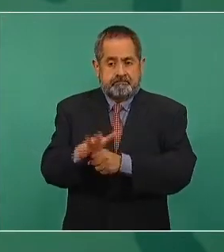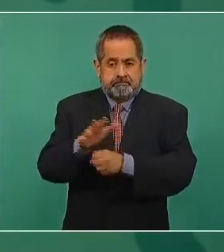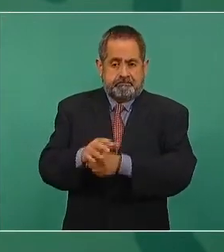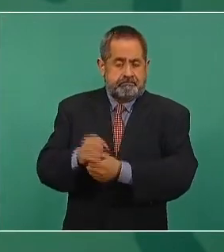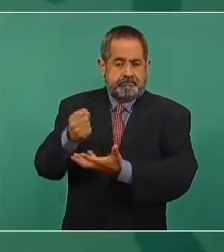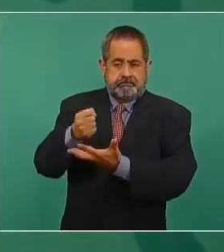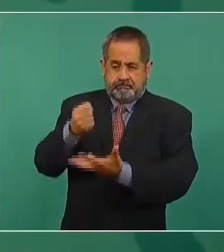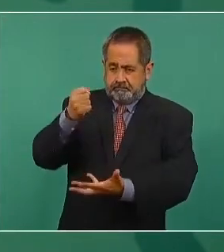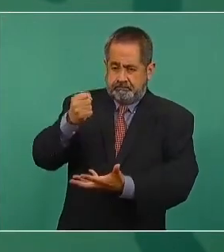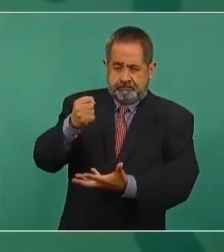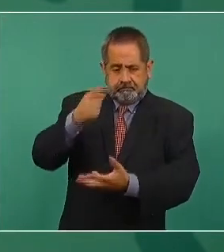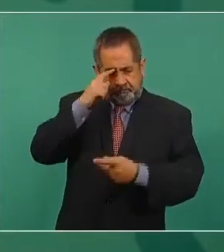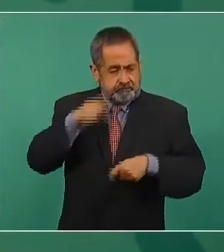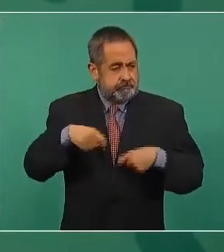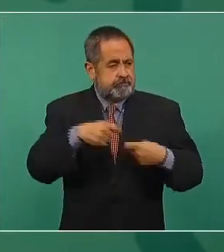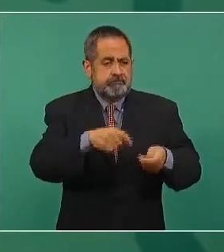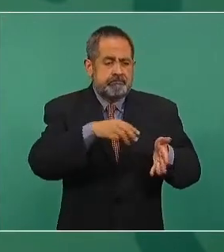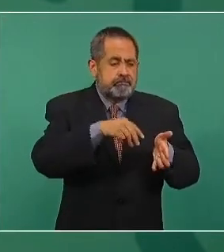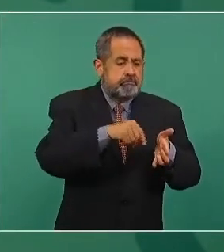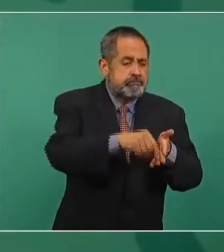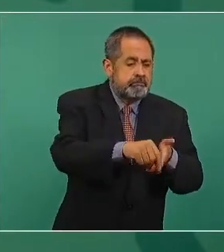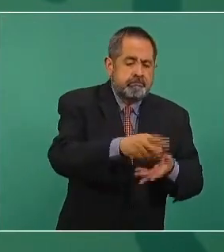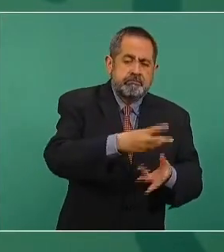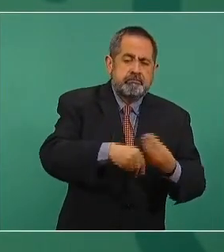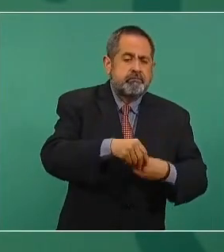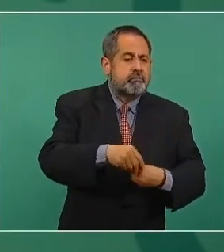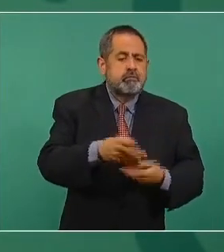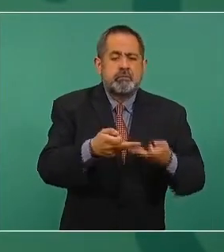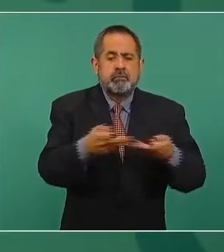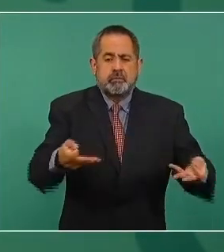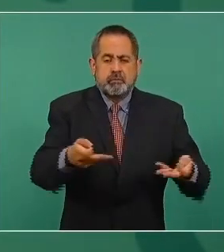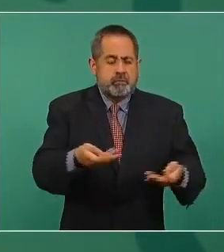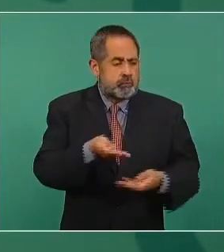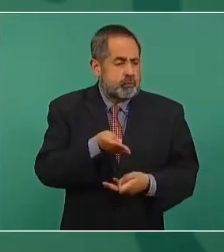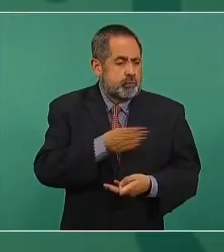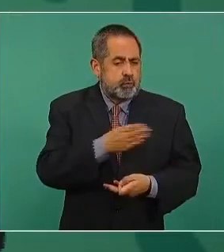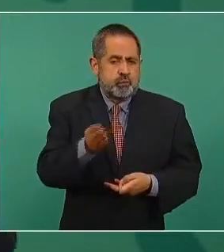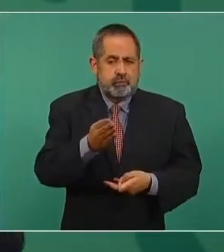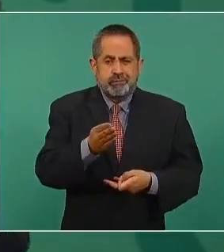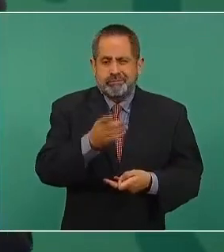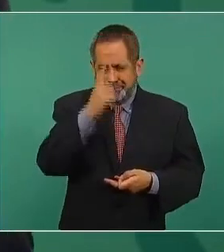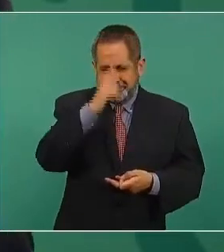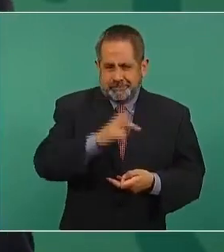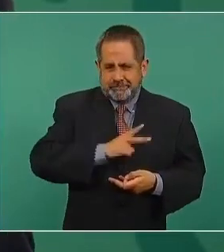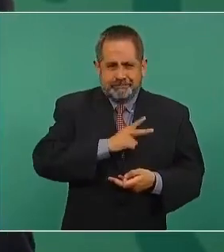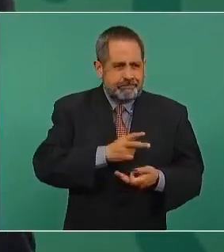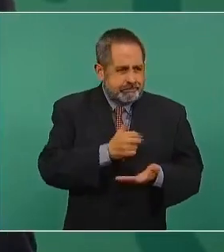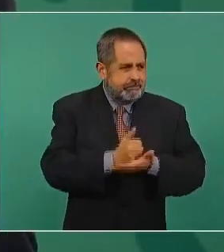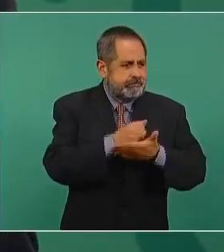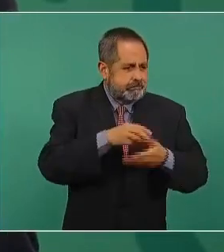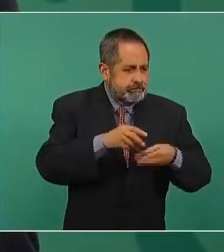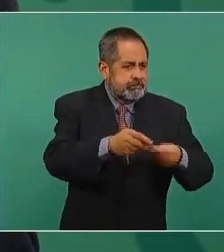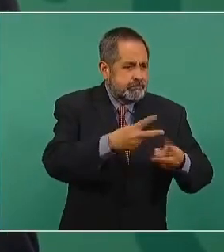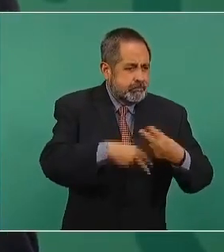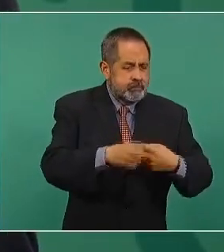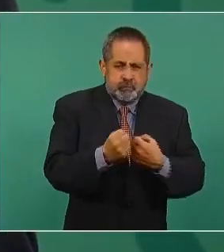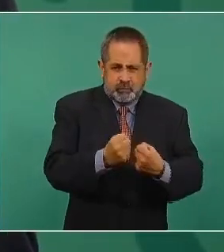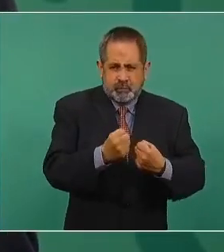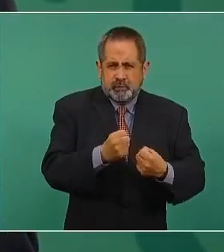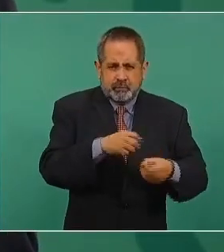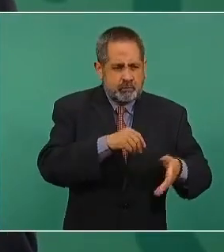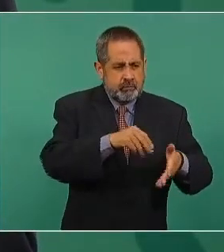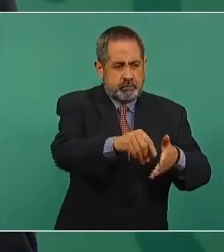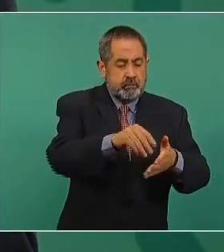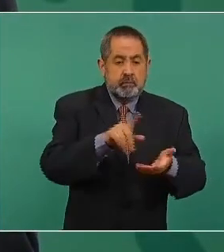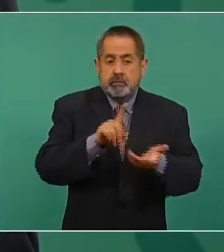para fertilizantes, para entregar fertilizantes gratuitos en todo el estado